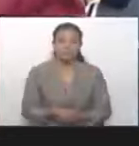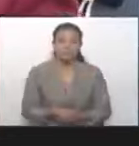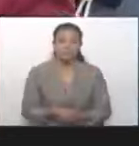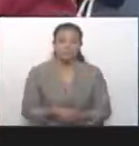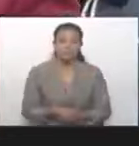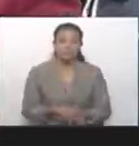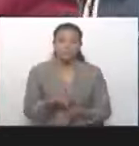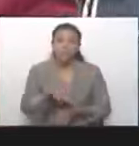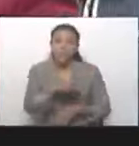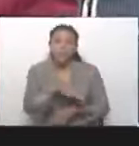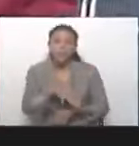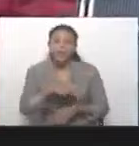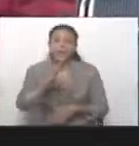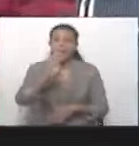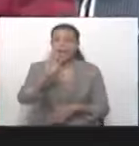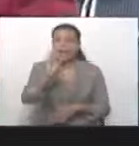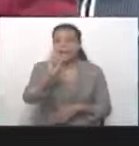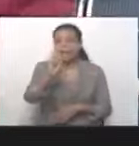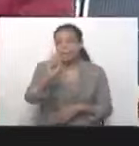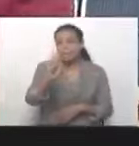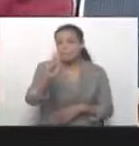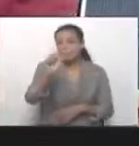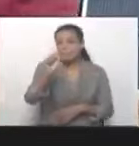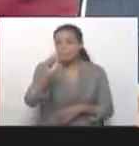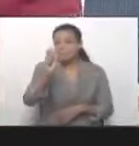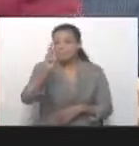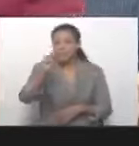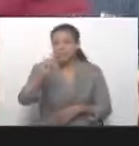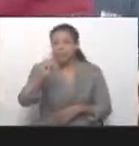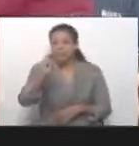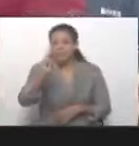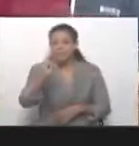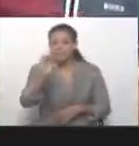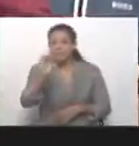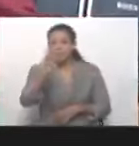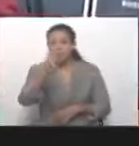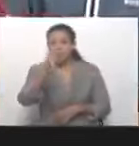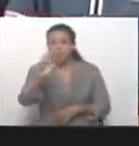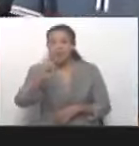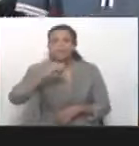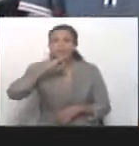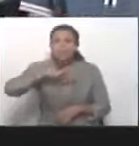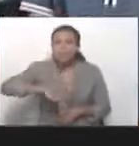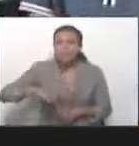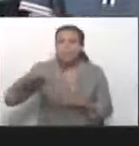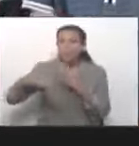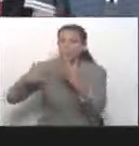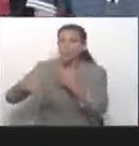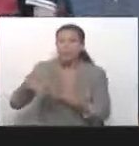¿De dónde viene la tambora zuliana, el ritmo, todo esto? Bueno, eso tiene la